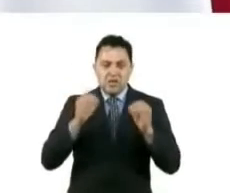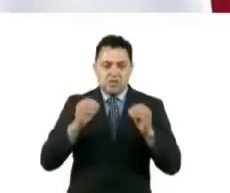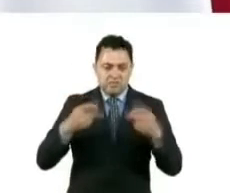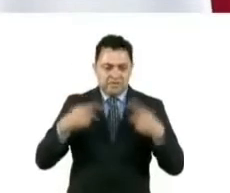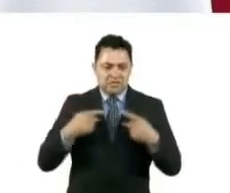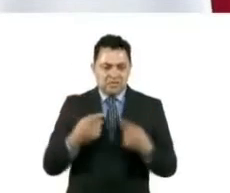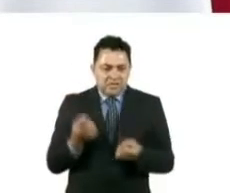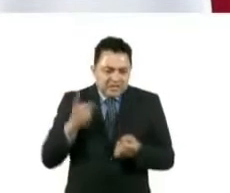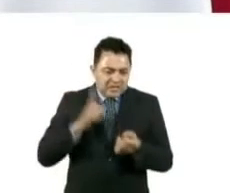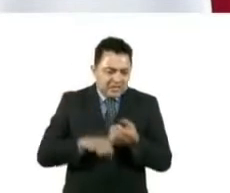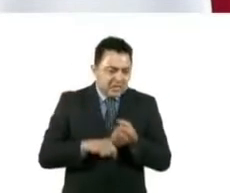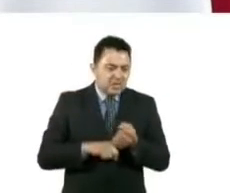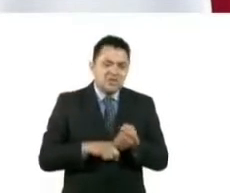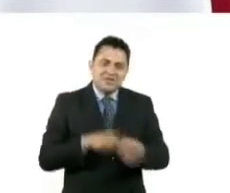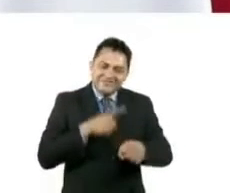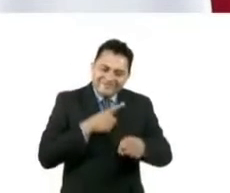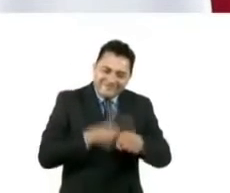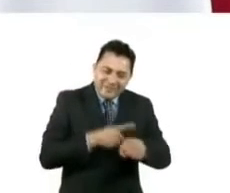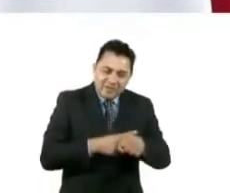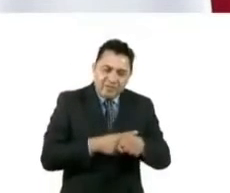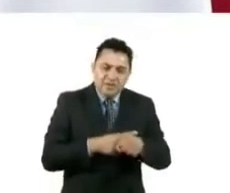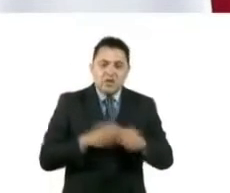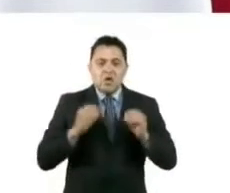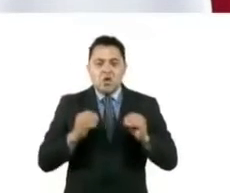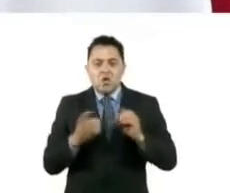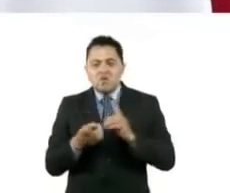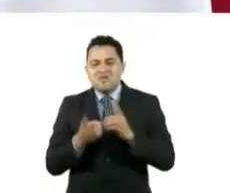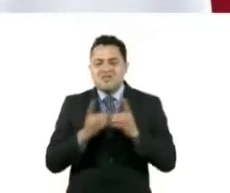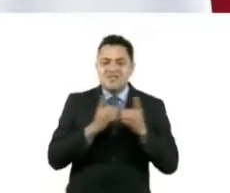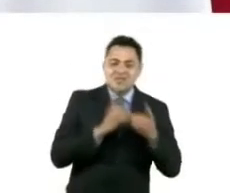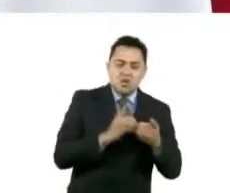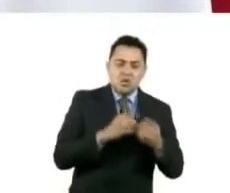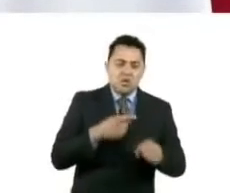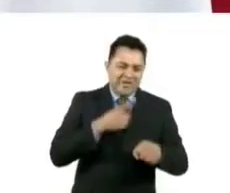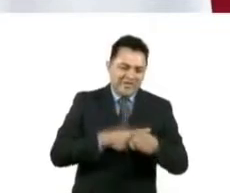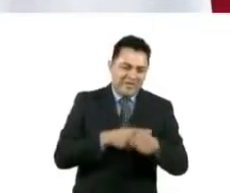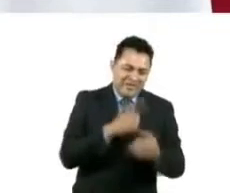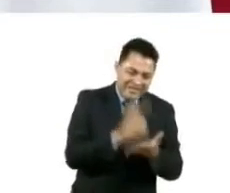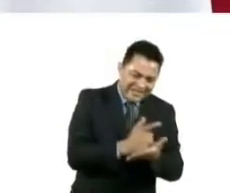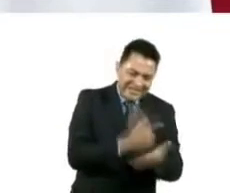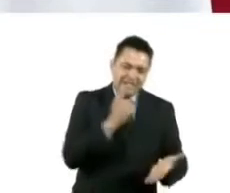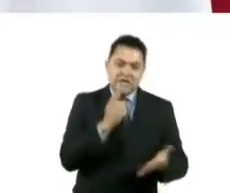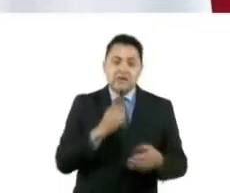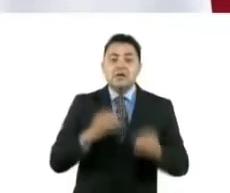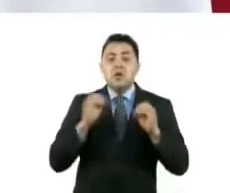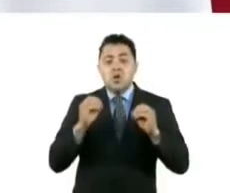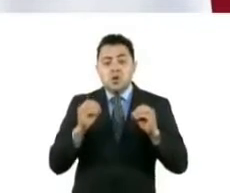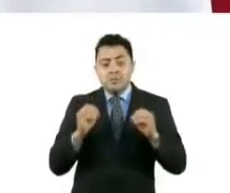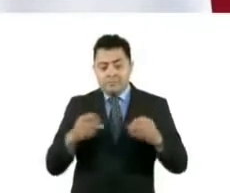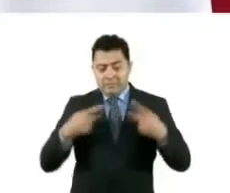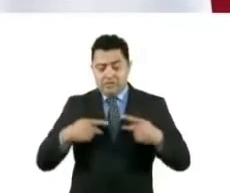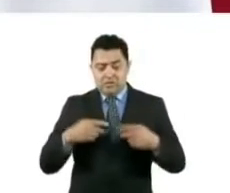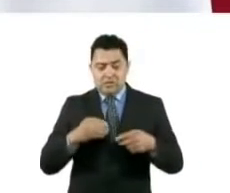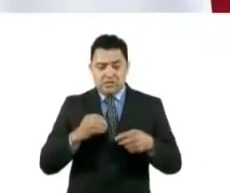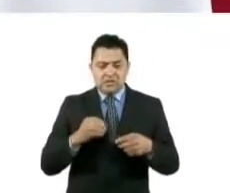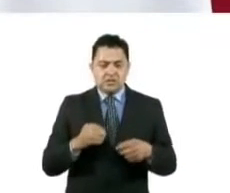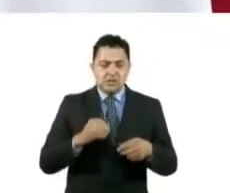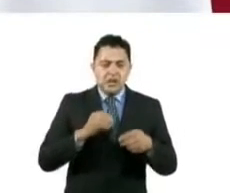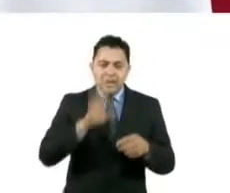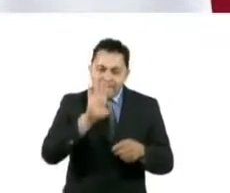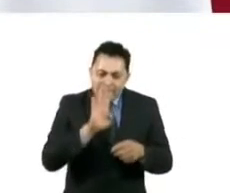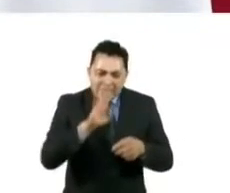inmunodepresivas, que inmunodepriman, con patología crónica y casos sospechosos o confirmados de COVID-19.